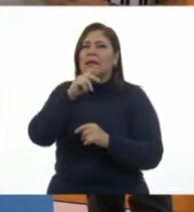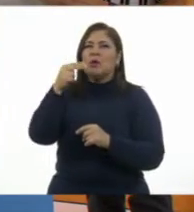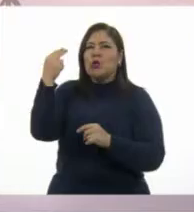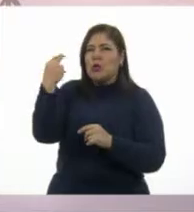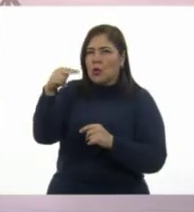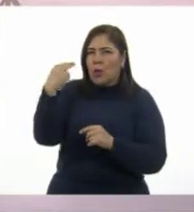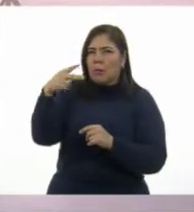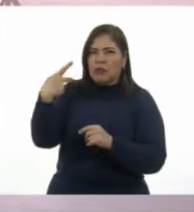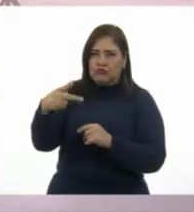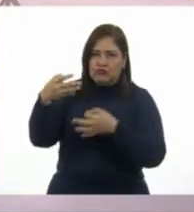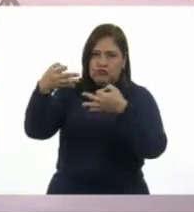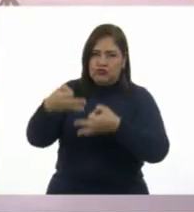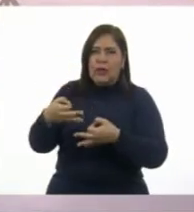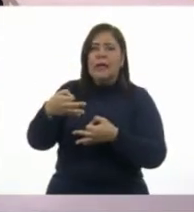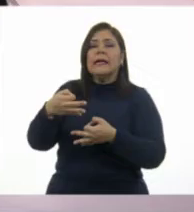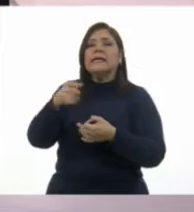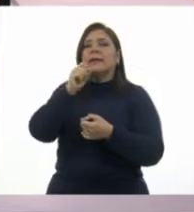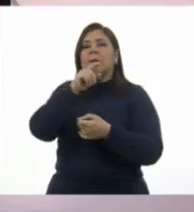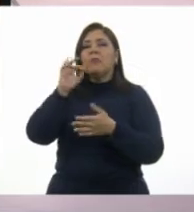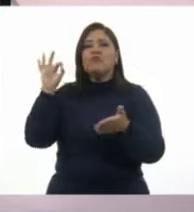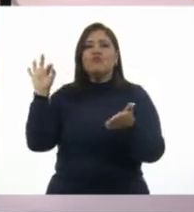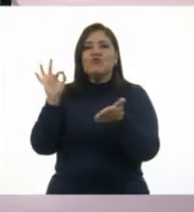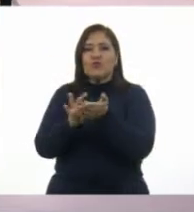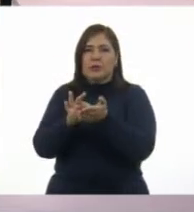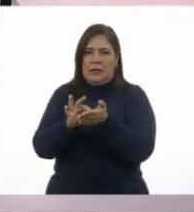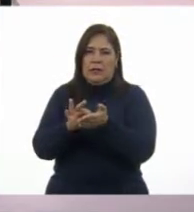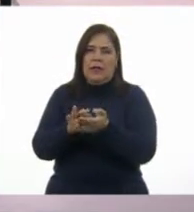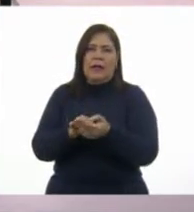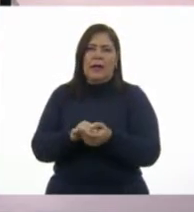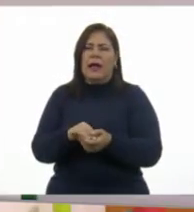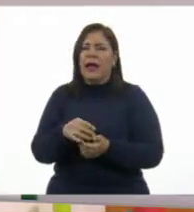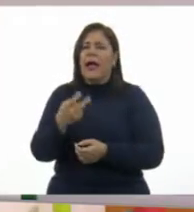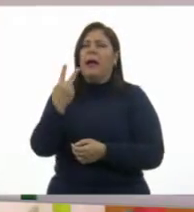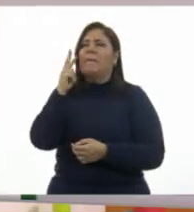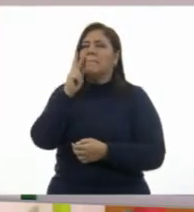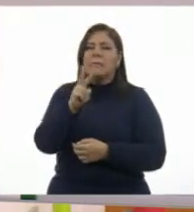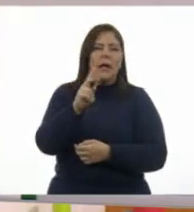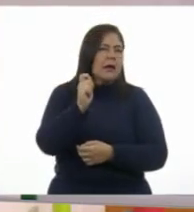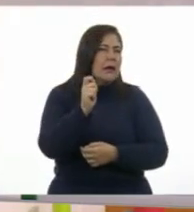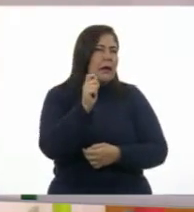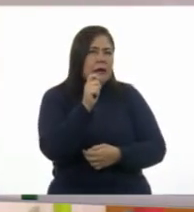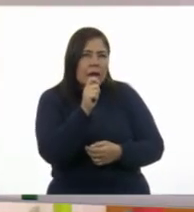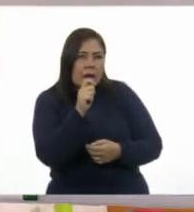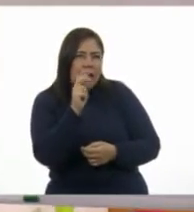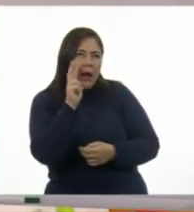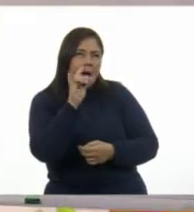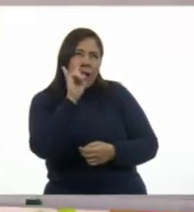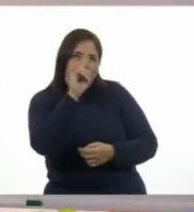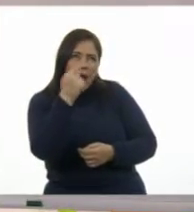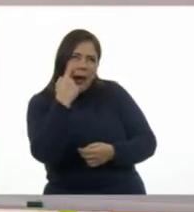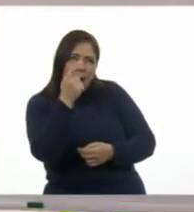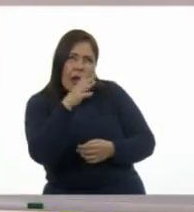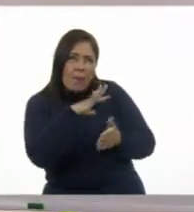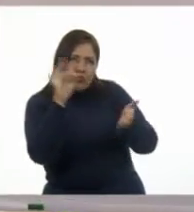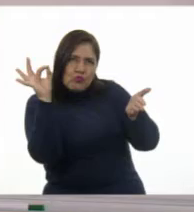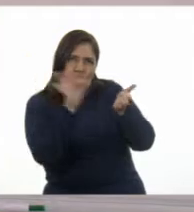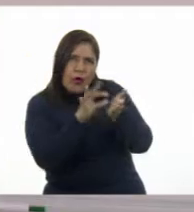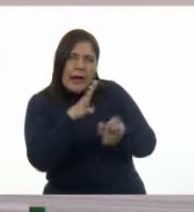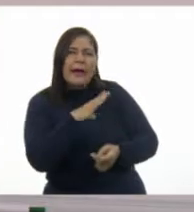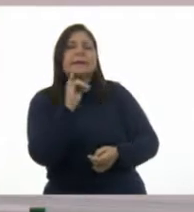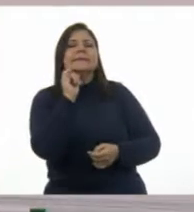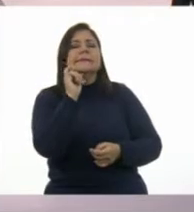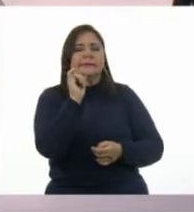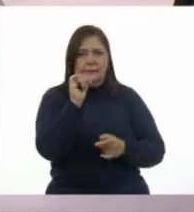Y punto final. Y punto. A ver, ¿este trabajo tiene punto? Sí. ¿Final? Sí. Aquí está. ¿Y